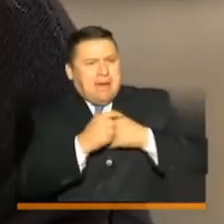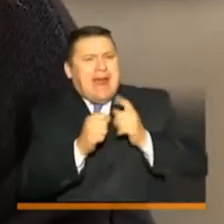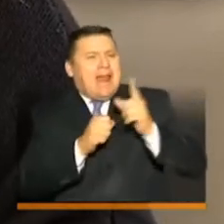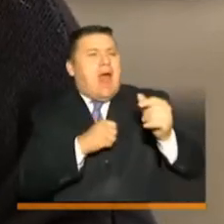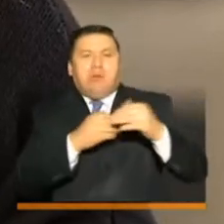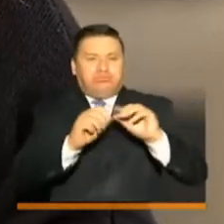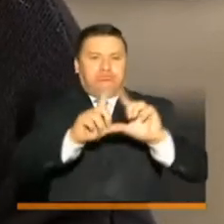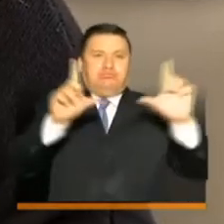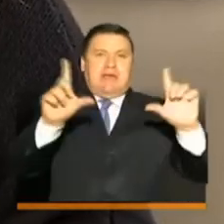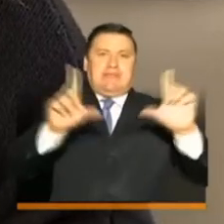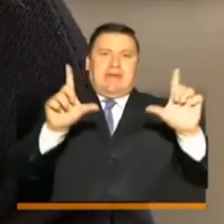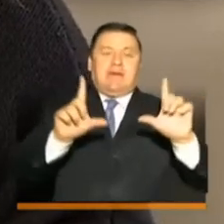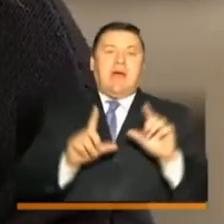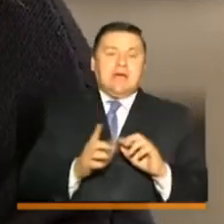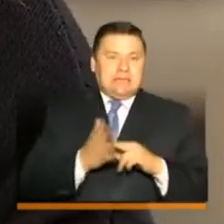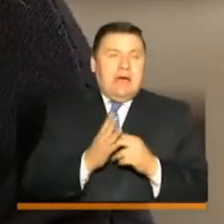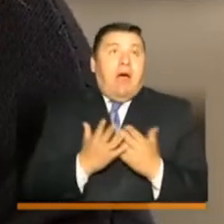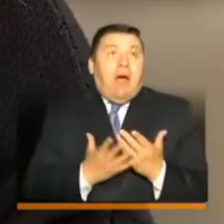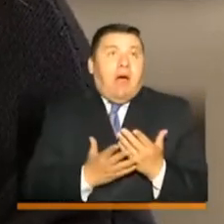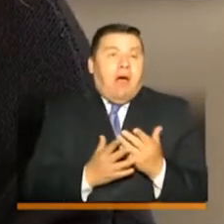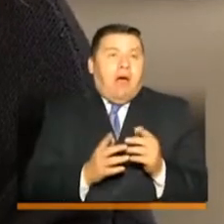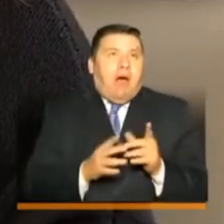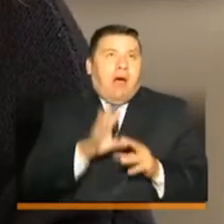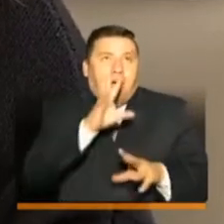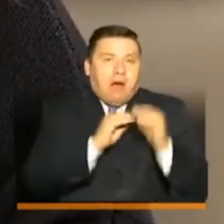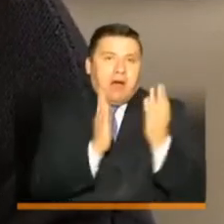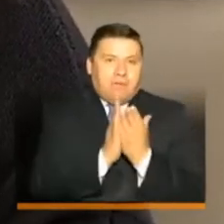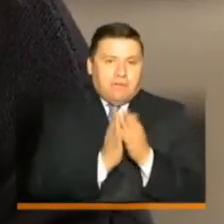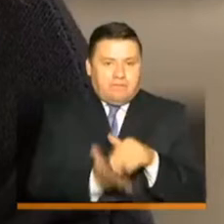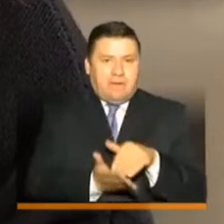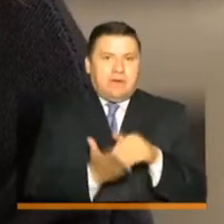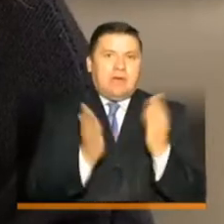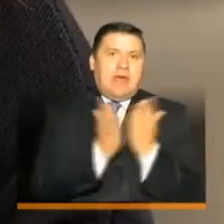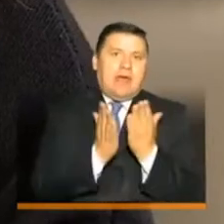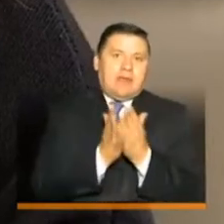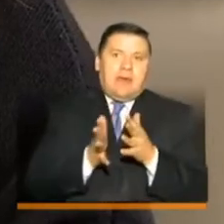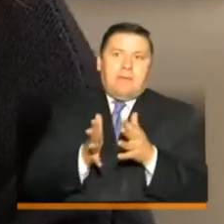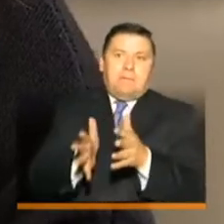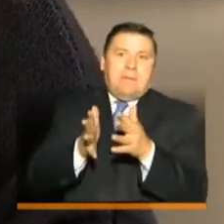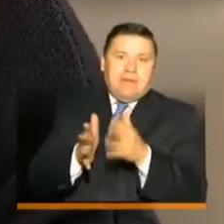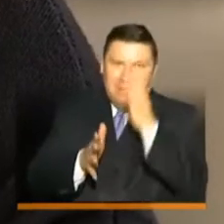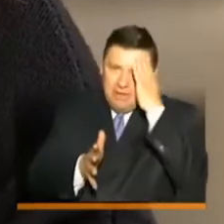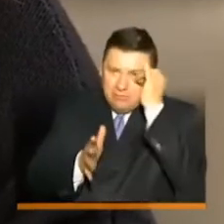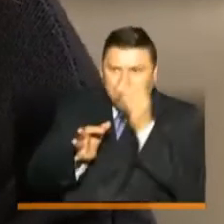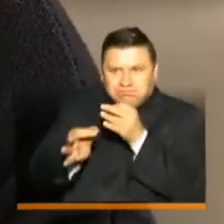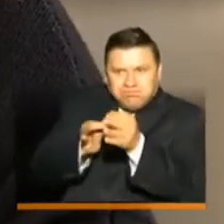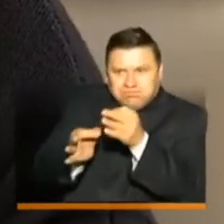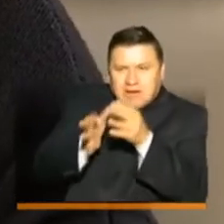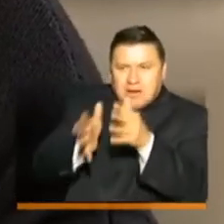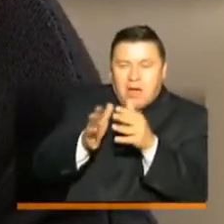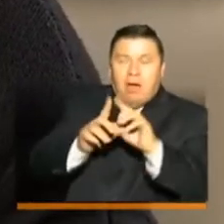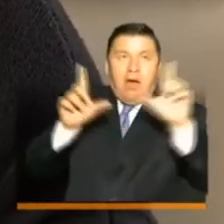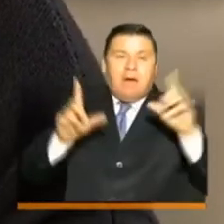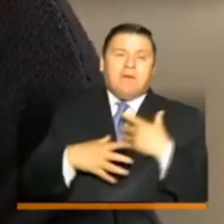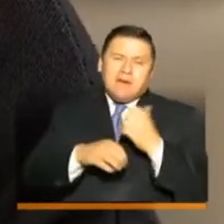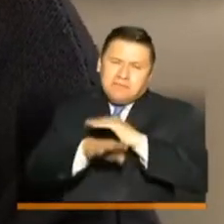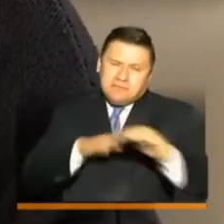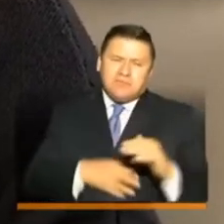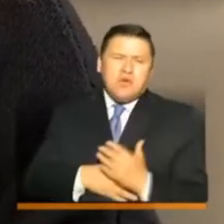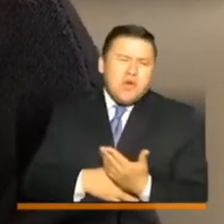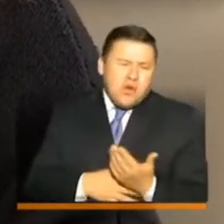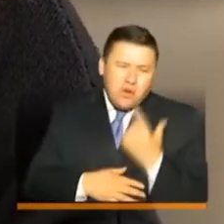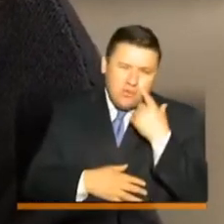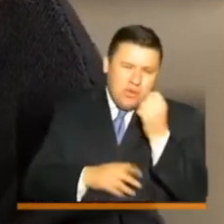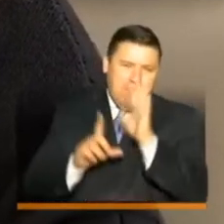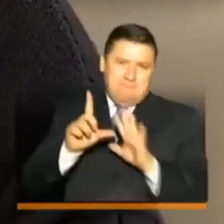del país. Va a apalancarse y va a fortalecer la oferta pedagógica que tenemos hasta el momento. Y quisiera invitarlos, presidente, a ver